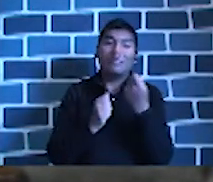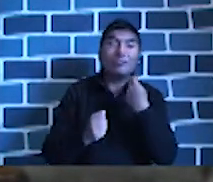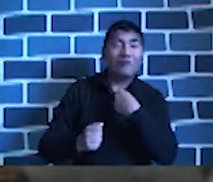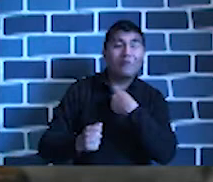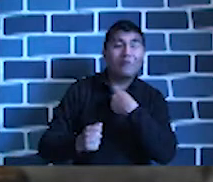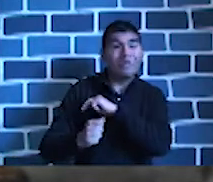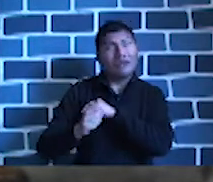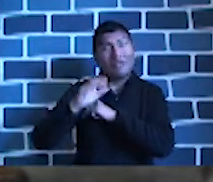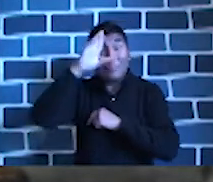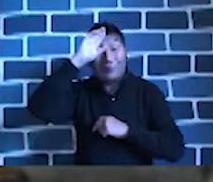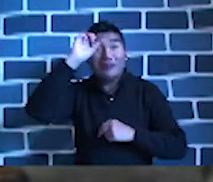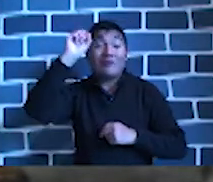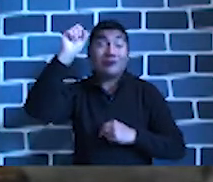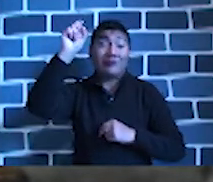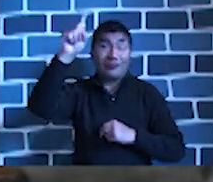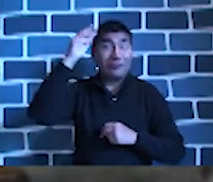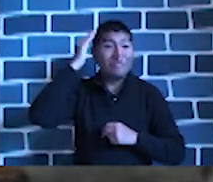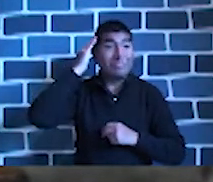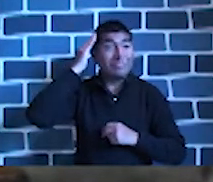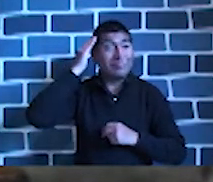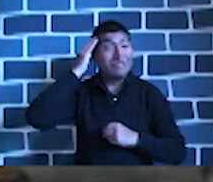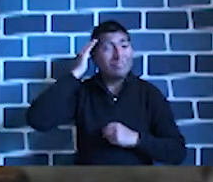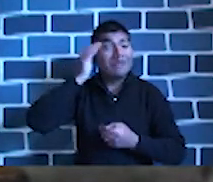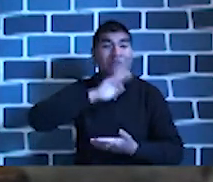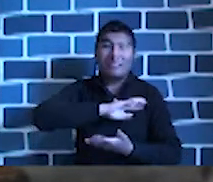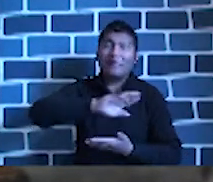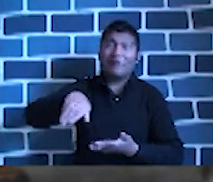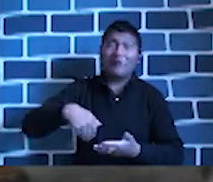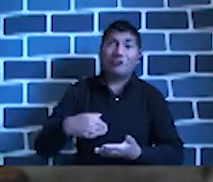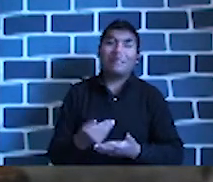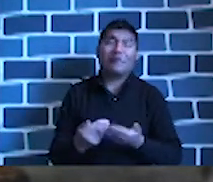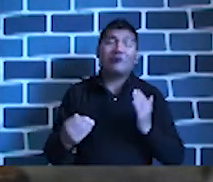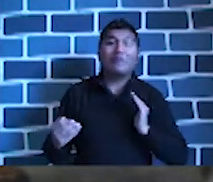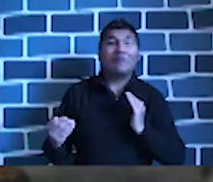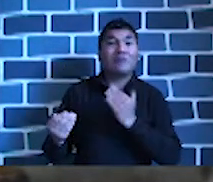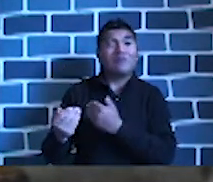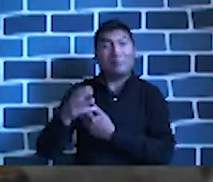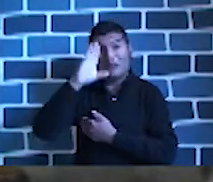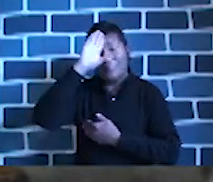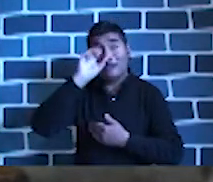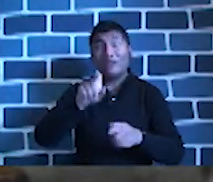y en Él que sepamos acoger a todos nuestros hermanos,